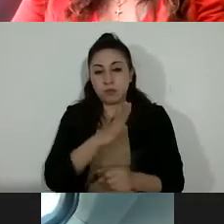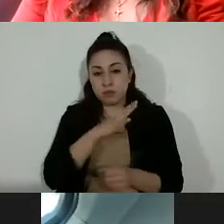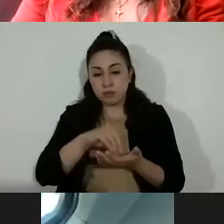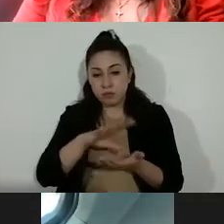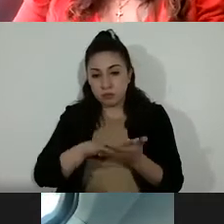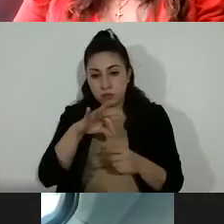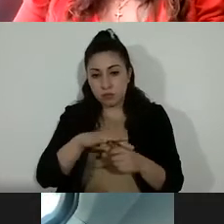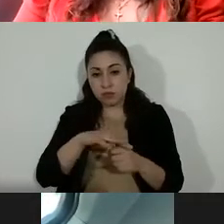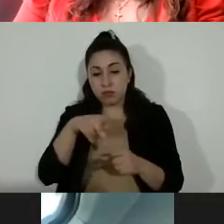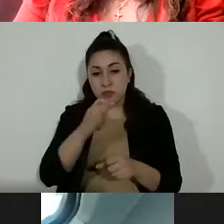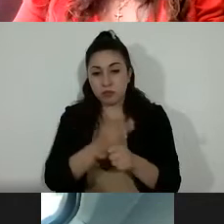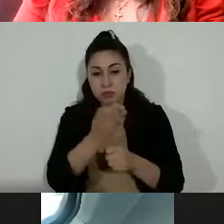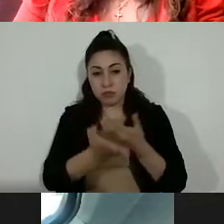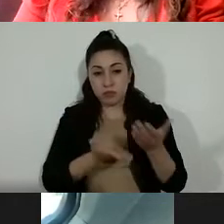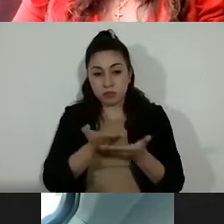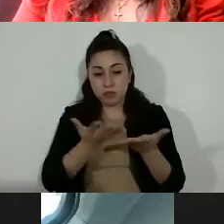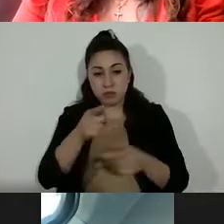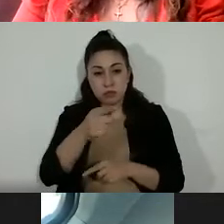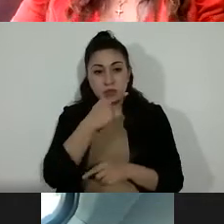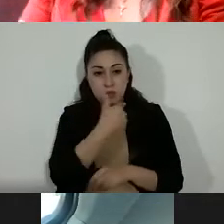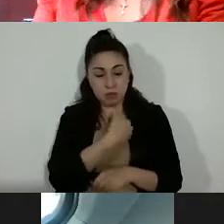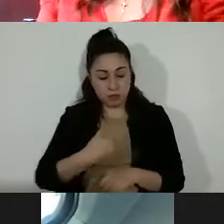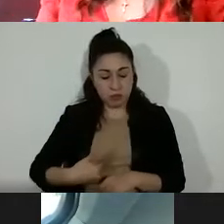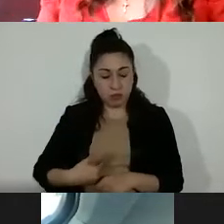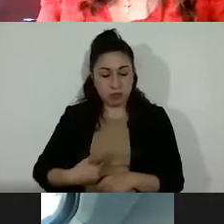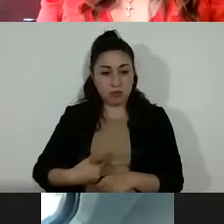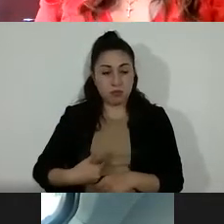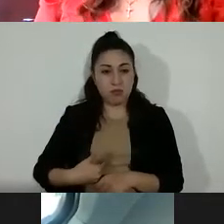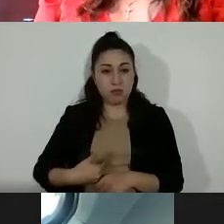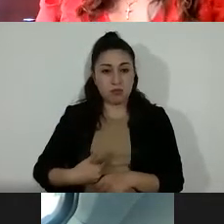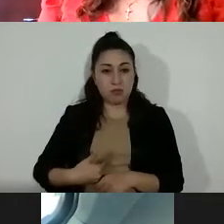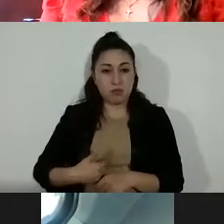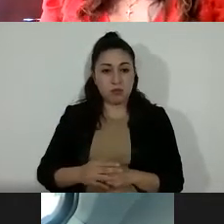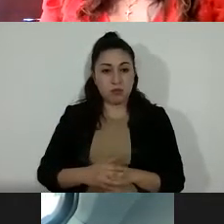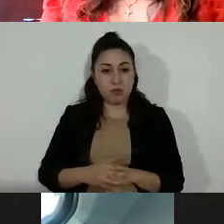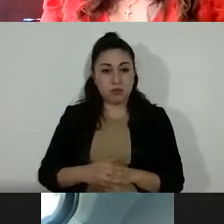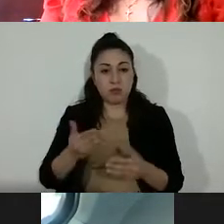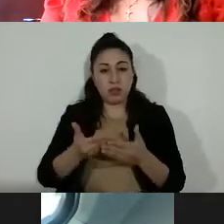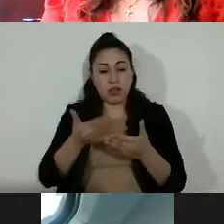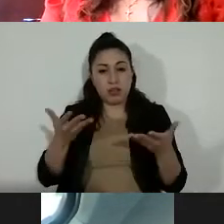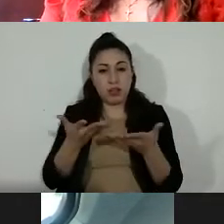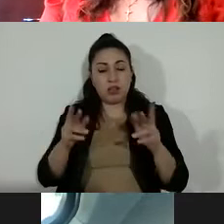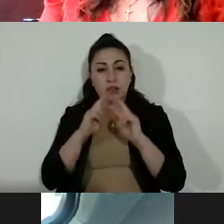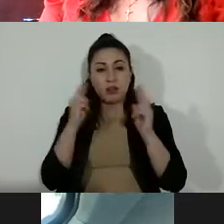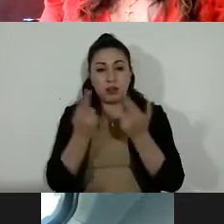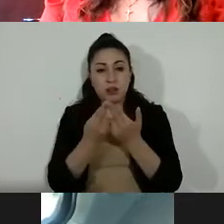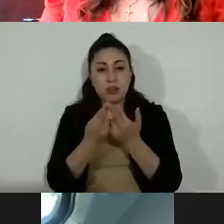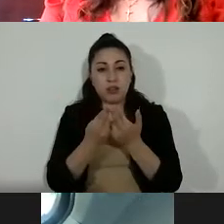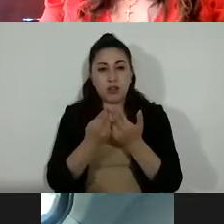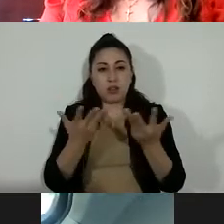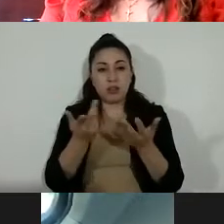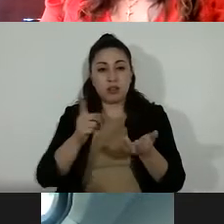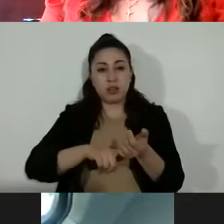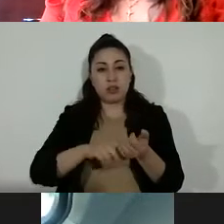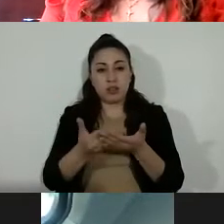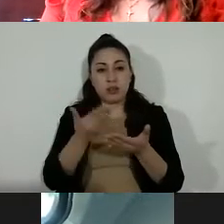propuesta que nos presenta hoy el presidente es resultado de una mesa de trabajo que tuvimos en la Junta de Coordinación la semana